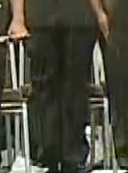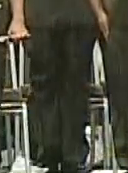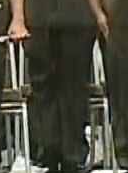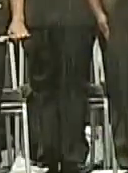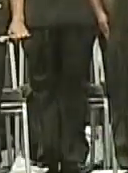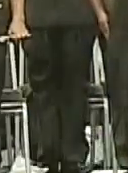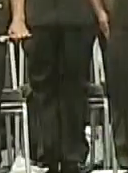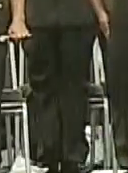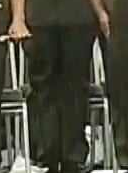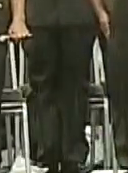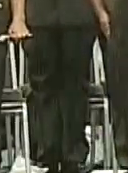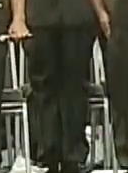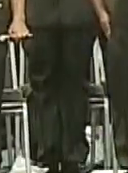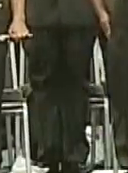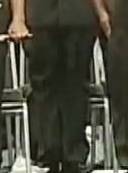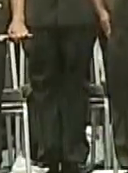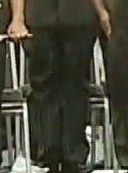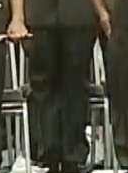hora.